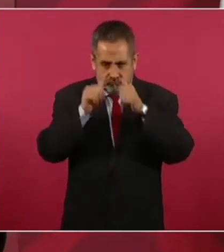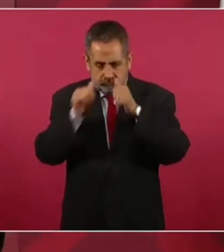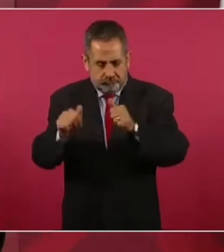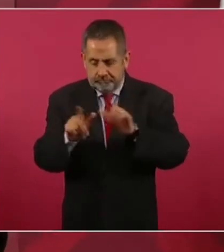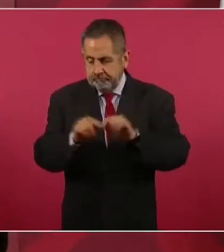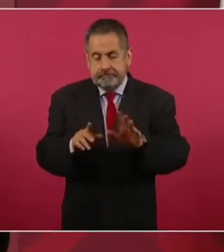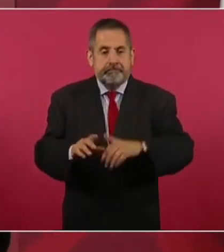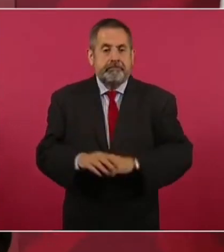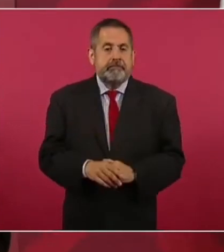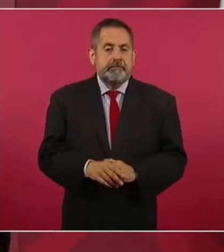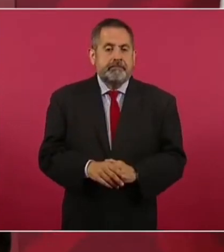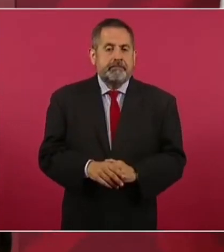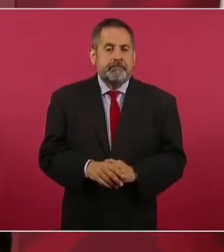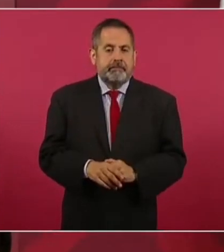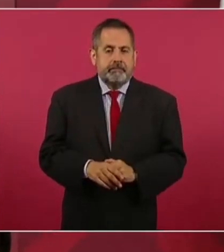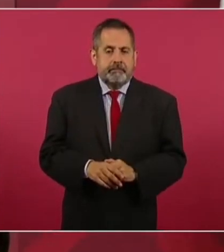Por ejemplo,